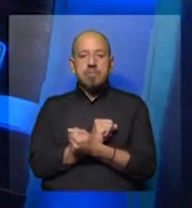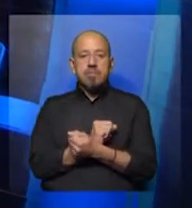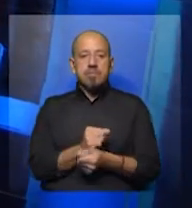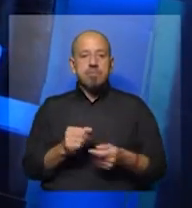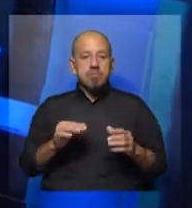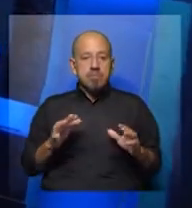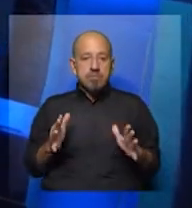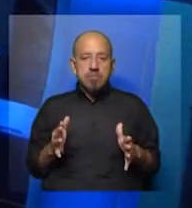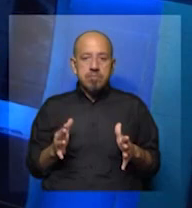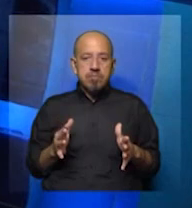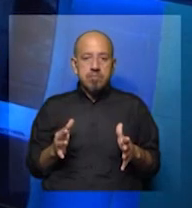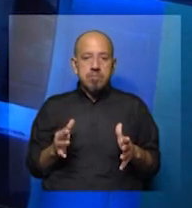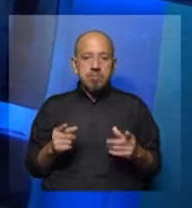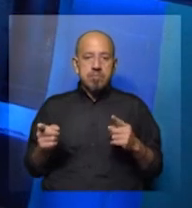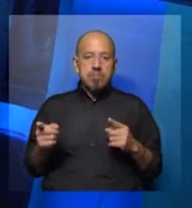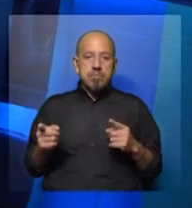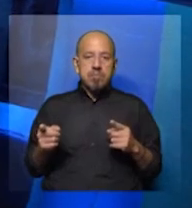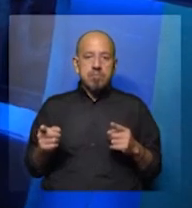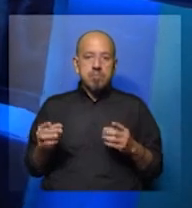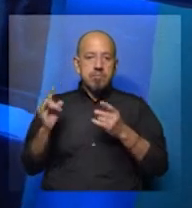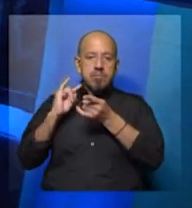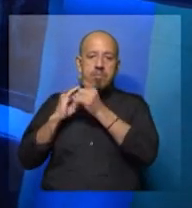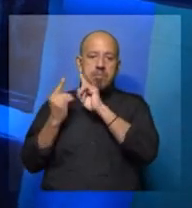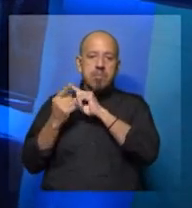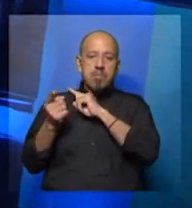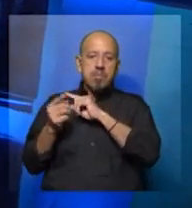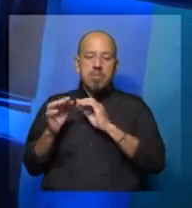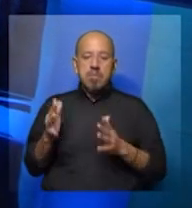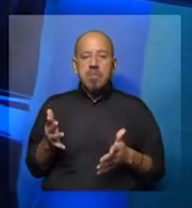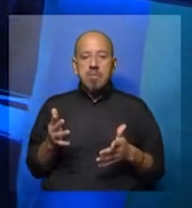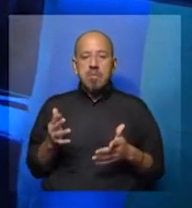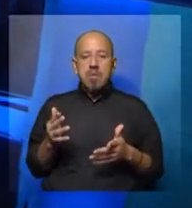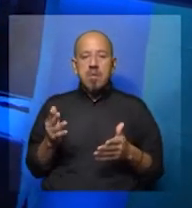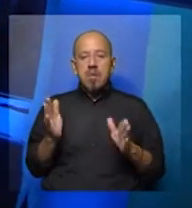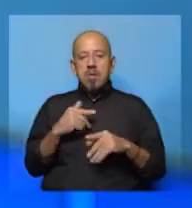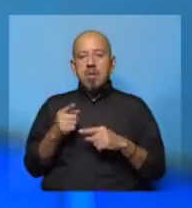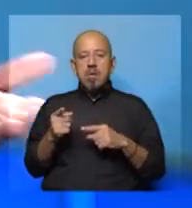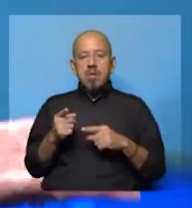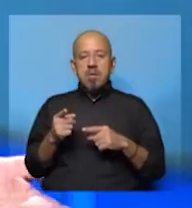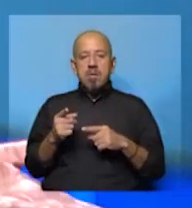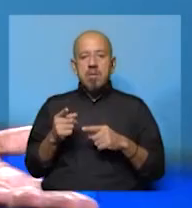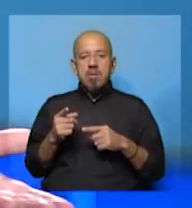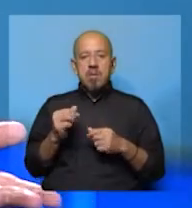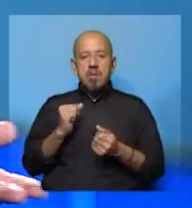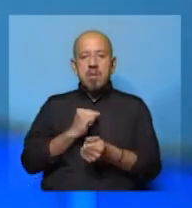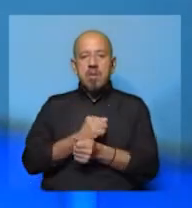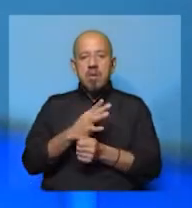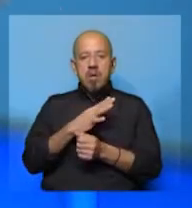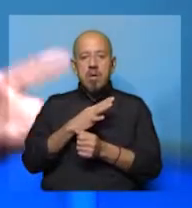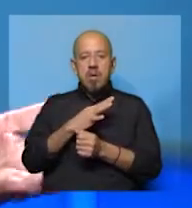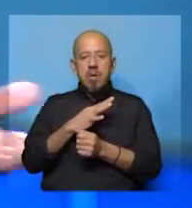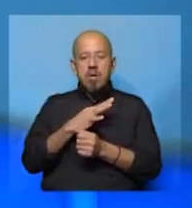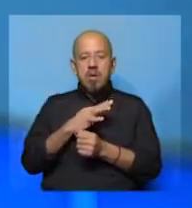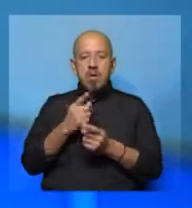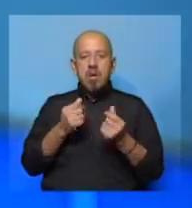estoy diciendo nada que no diga el comisionado parlamentario no el consumo No termina adentro de la cárcel adentro de la cárcel hay consumo lo